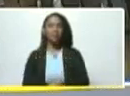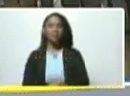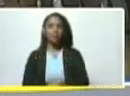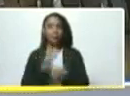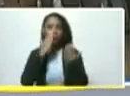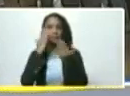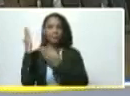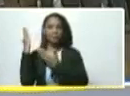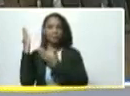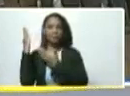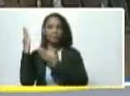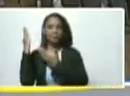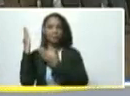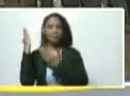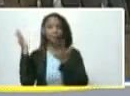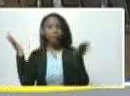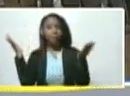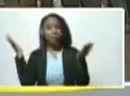Miren, ajá,